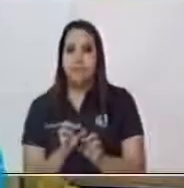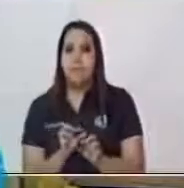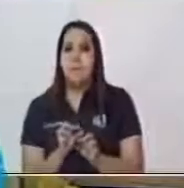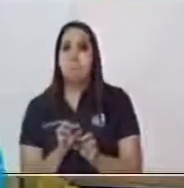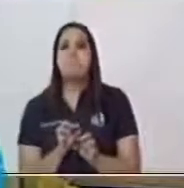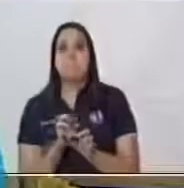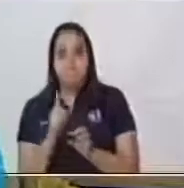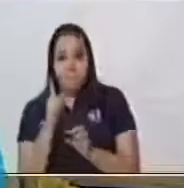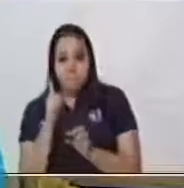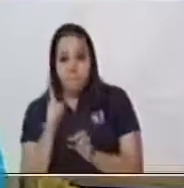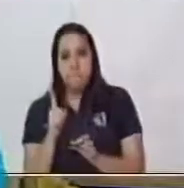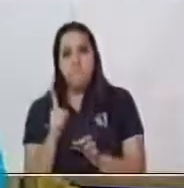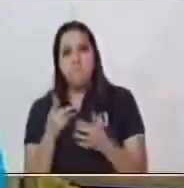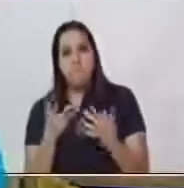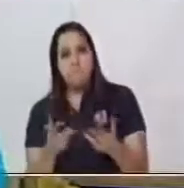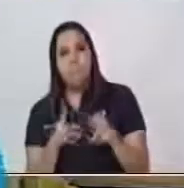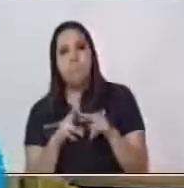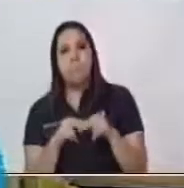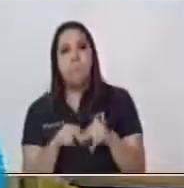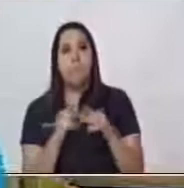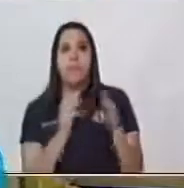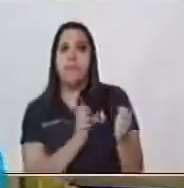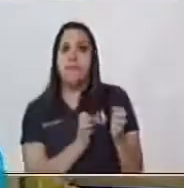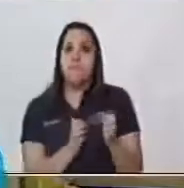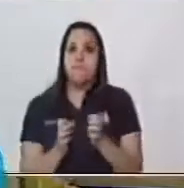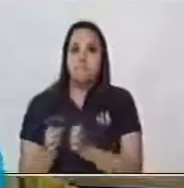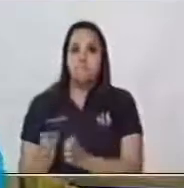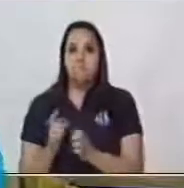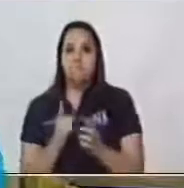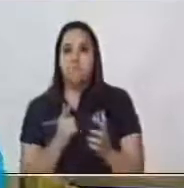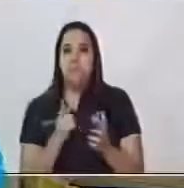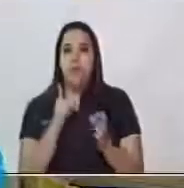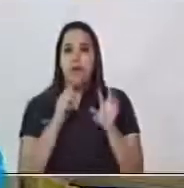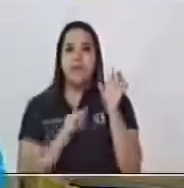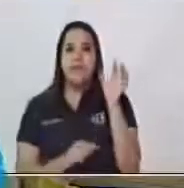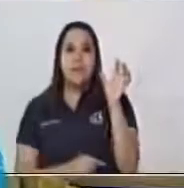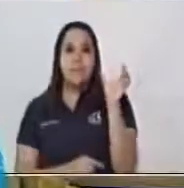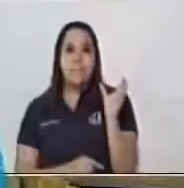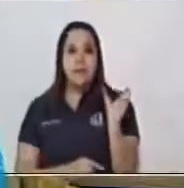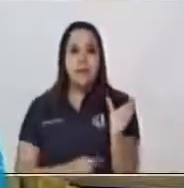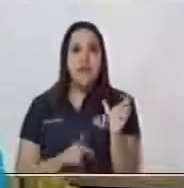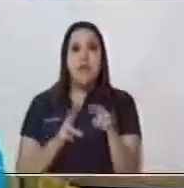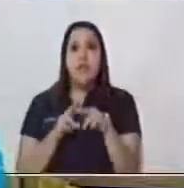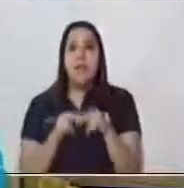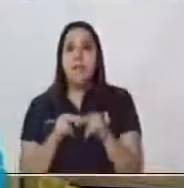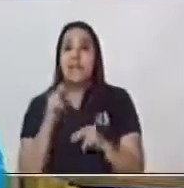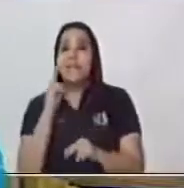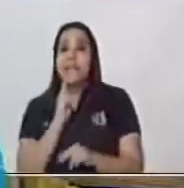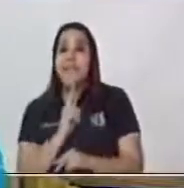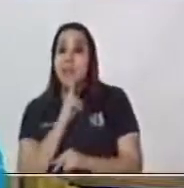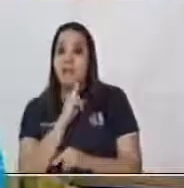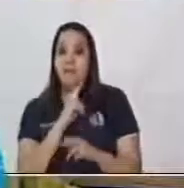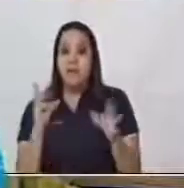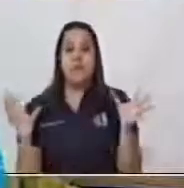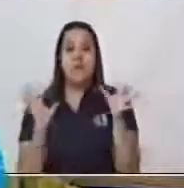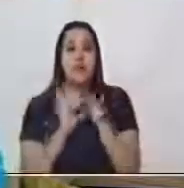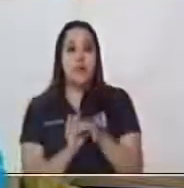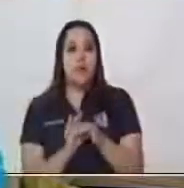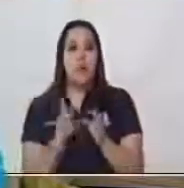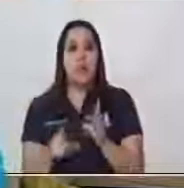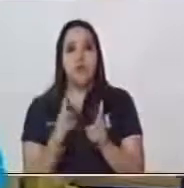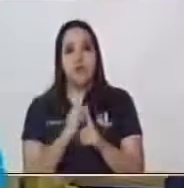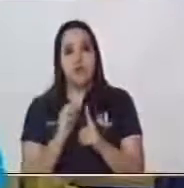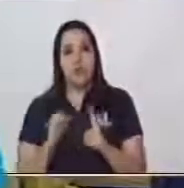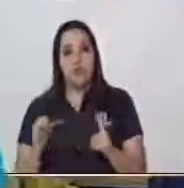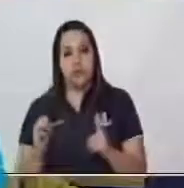es según la estructura del predicado, es decir, según el tipo de verbo que una oración tiene. Y por